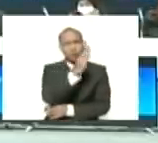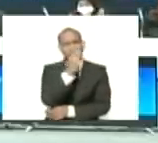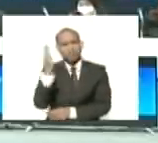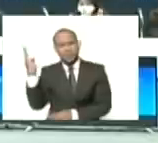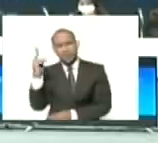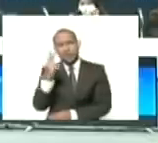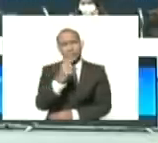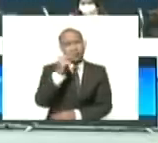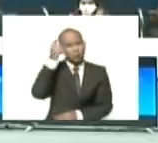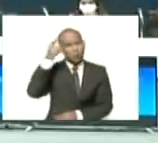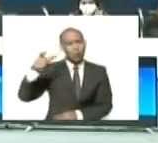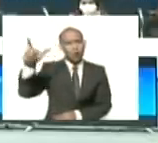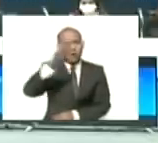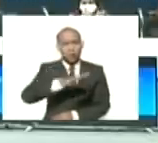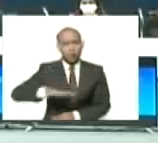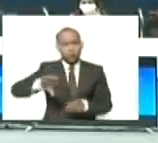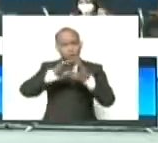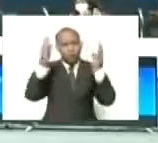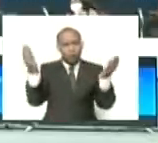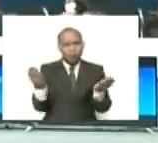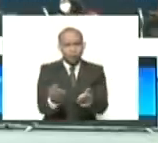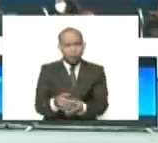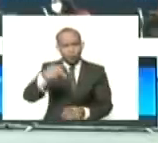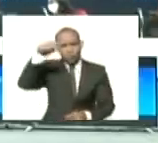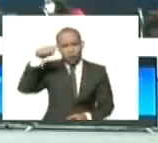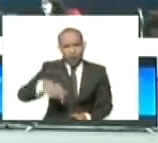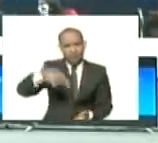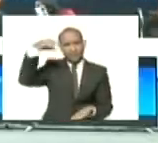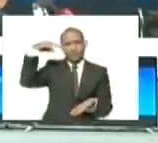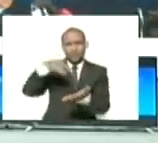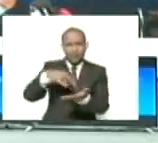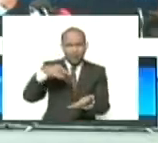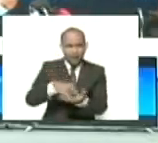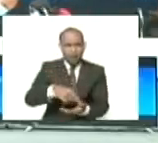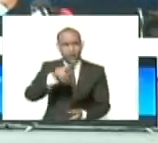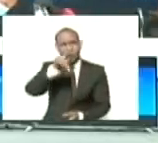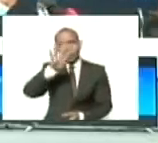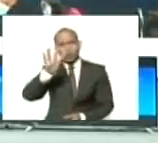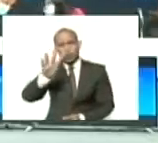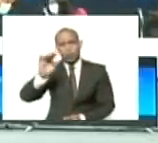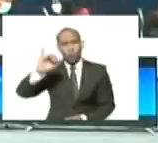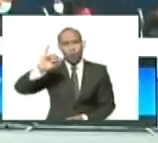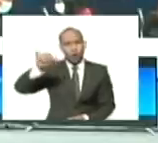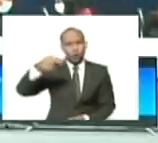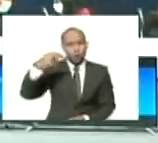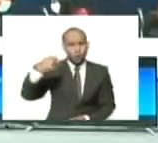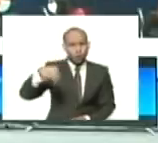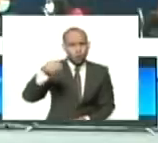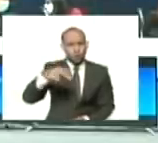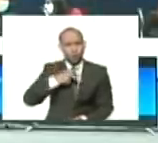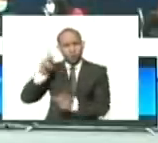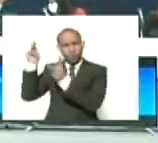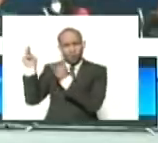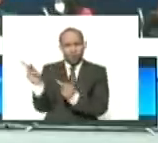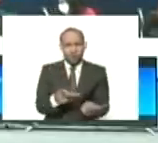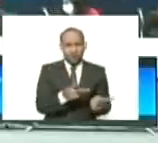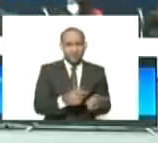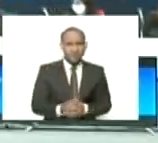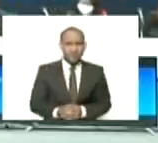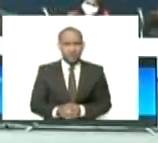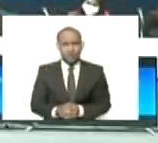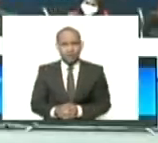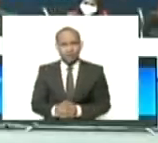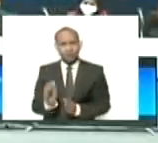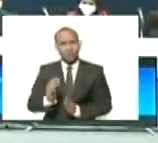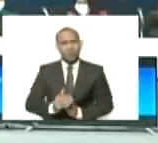Mundo, 24 de junio aquí en Carabobo, en Venezuela. Vamos a invitar a